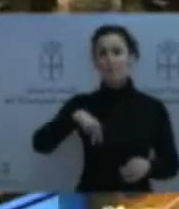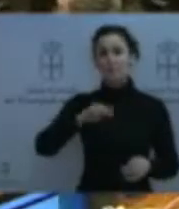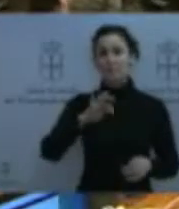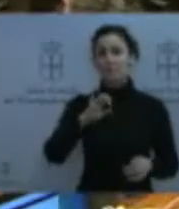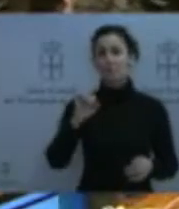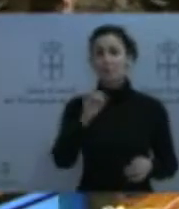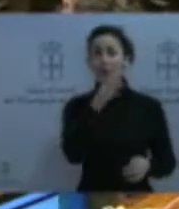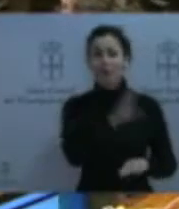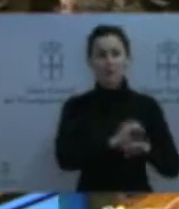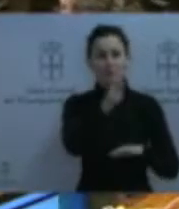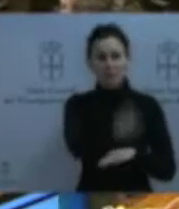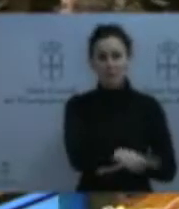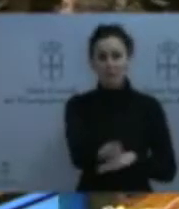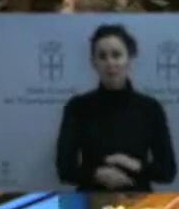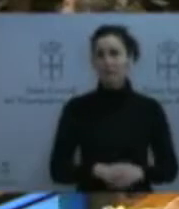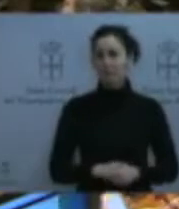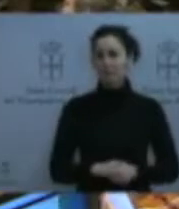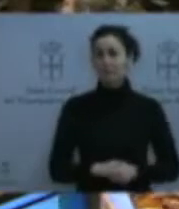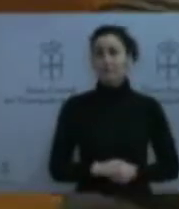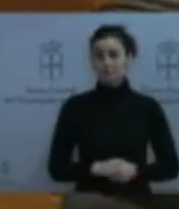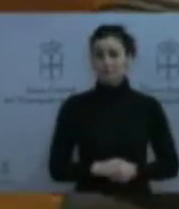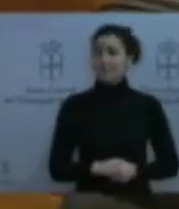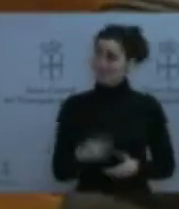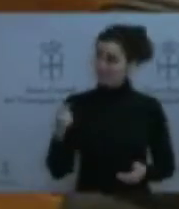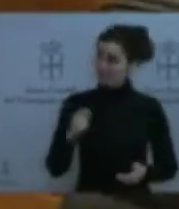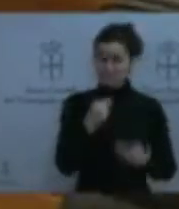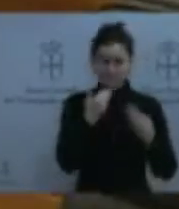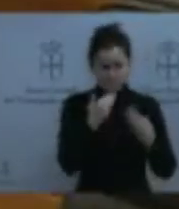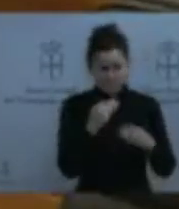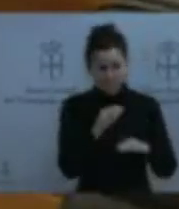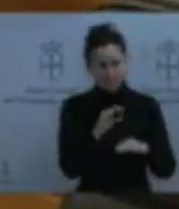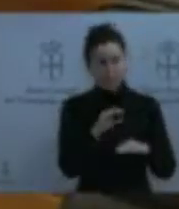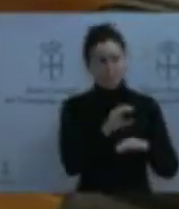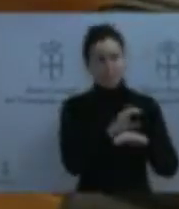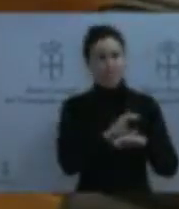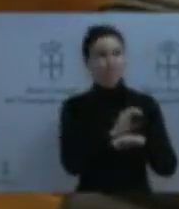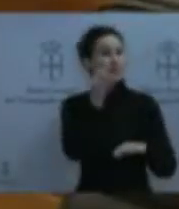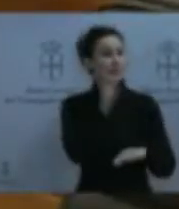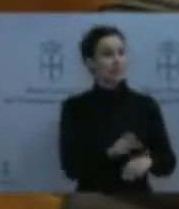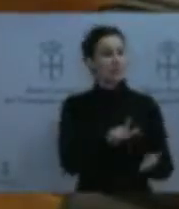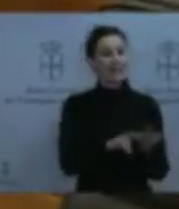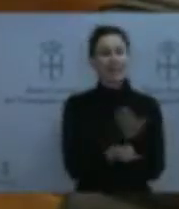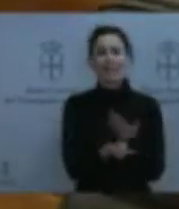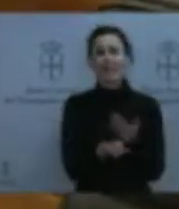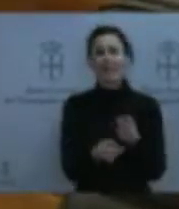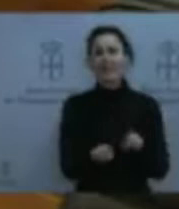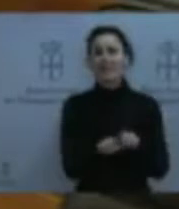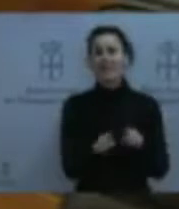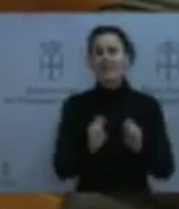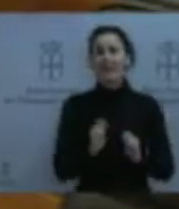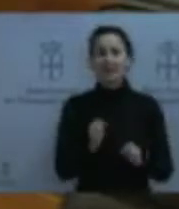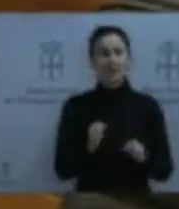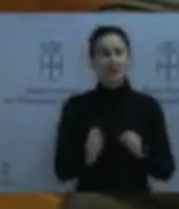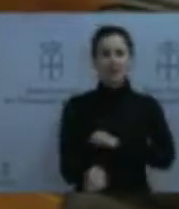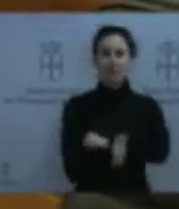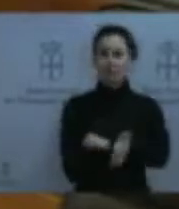Sí, presidente. Señoría, no haga trampas con el lenguaje. En la formulación de su pregunta dice ¿de dónde piensa extraer,